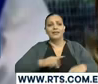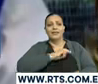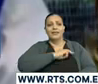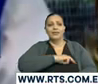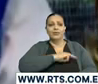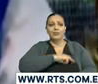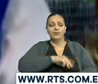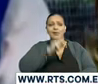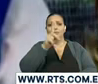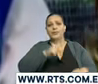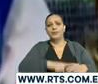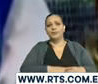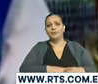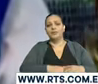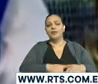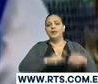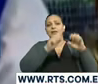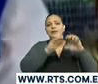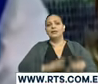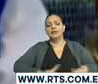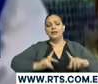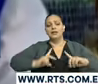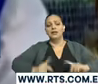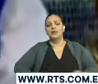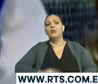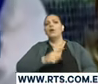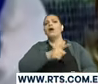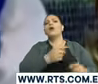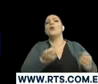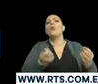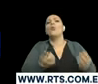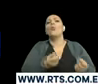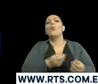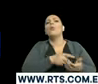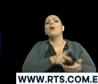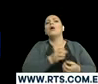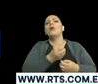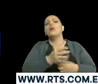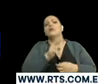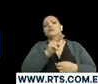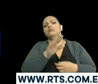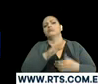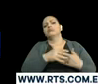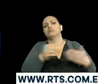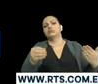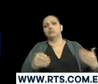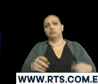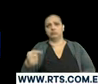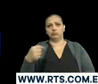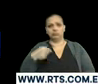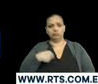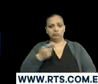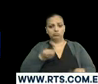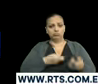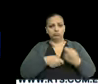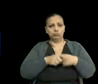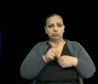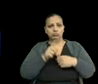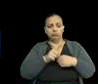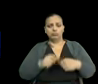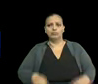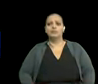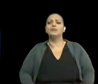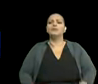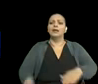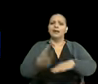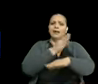no he estado en esta contratación, yo no vendo pruebas, yo no compro pruebas. Son $2.500.000 los que gastó el municipio de Quito en las